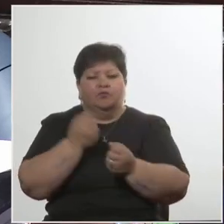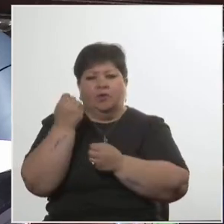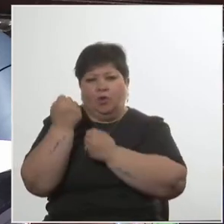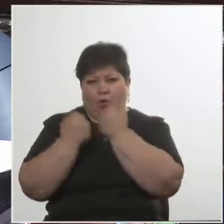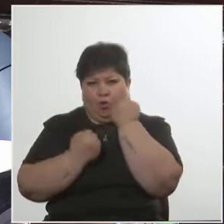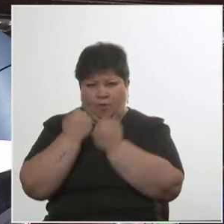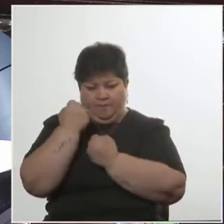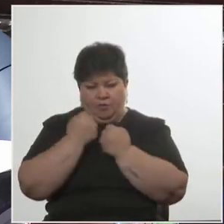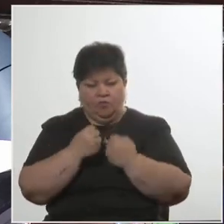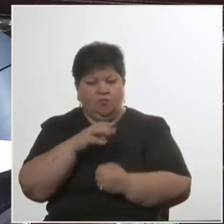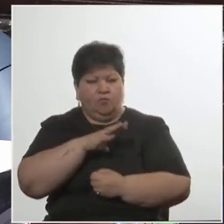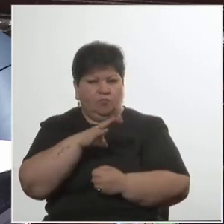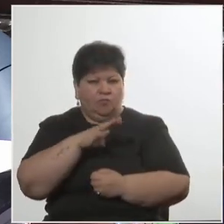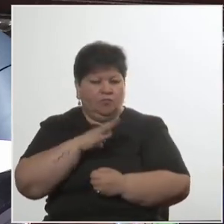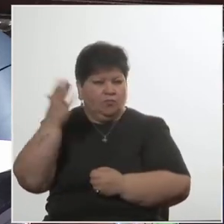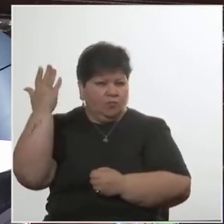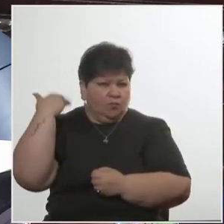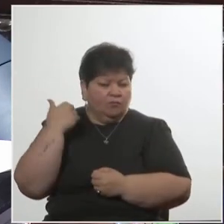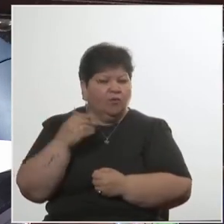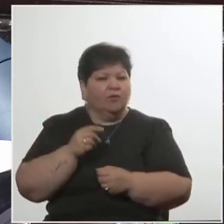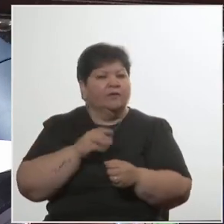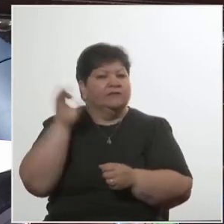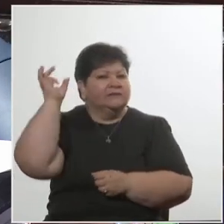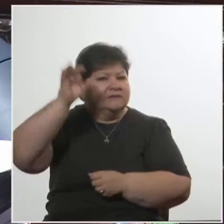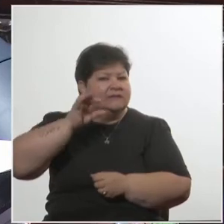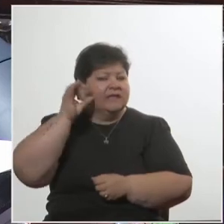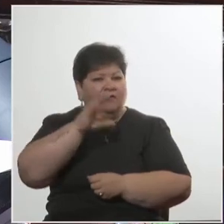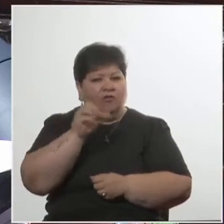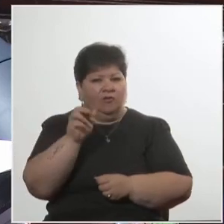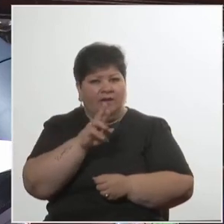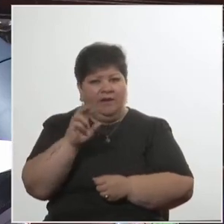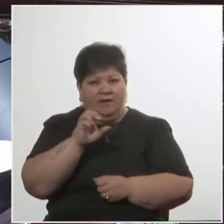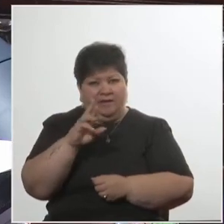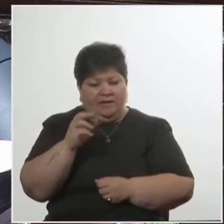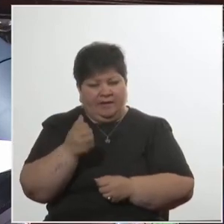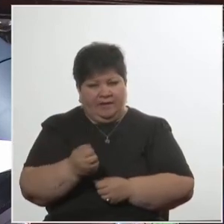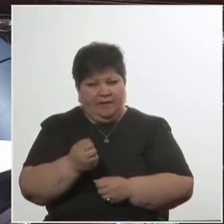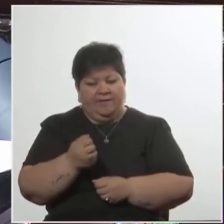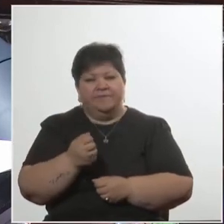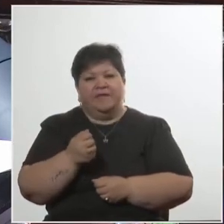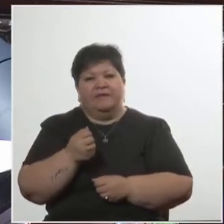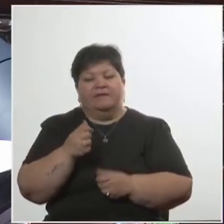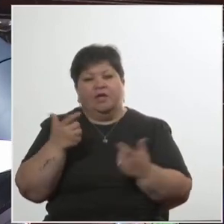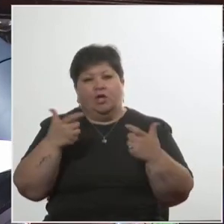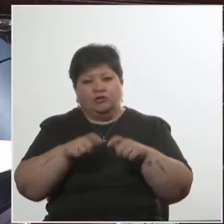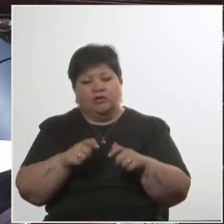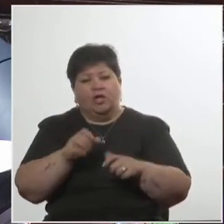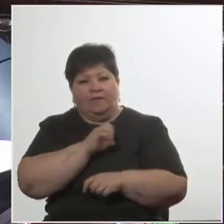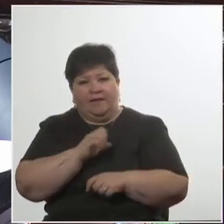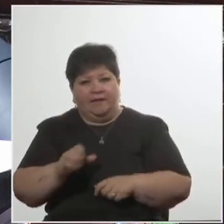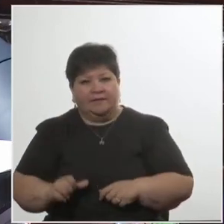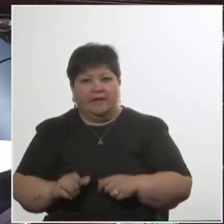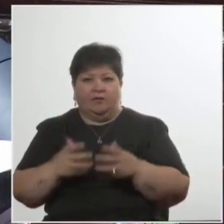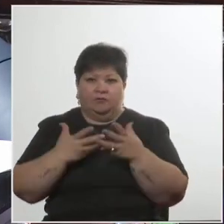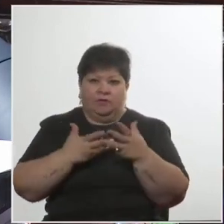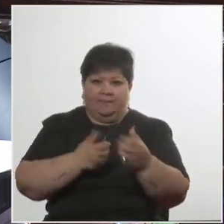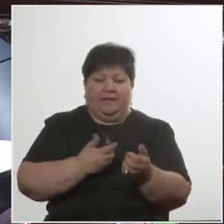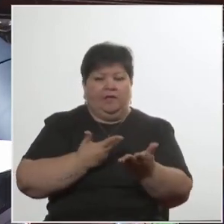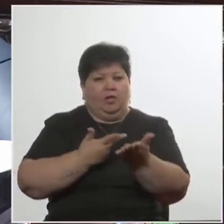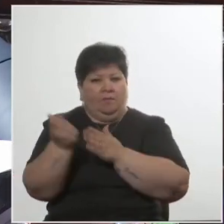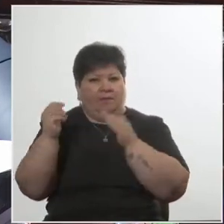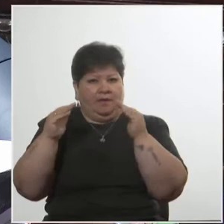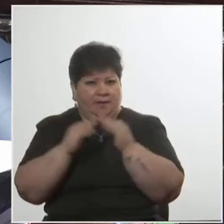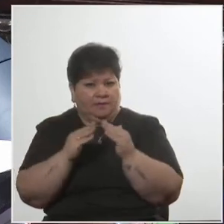el senador carreras mencionaban todos tenemos varias actas del Consejo de estado de la dictadura donde se repara se compra casas